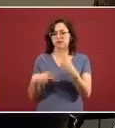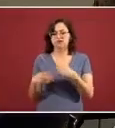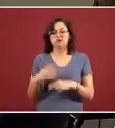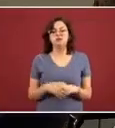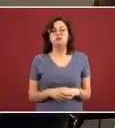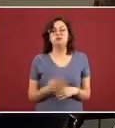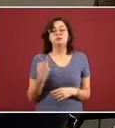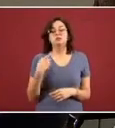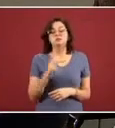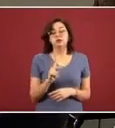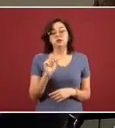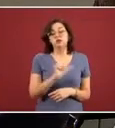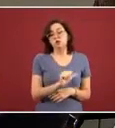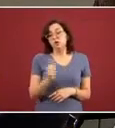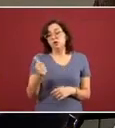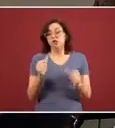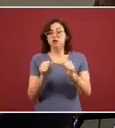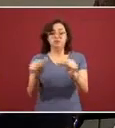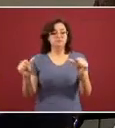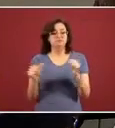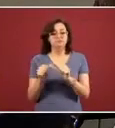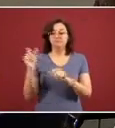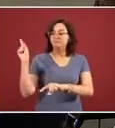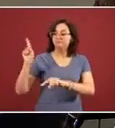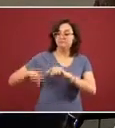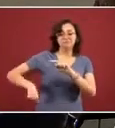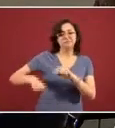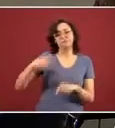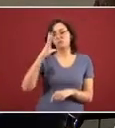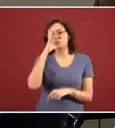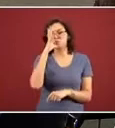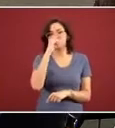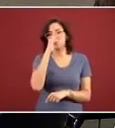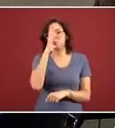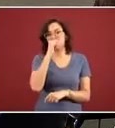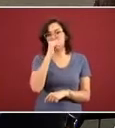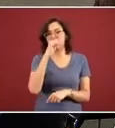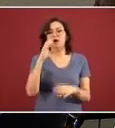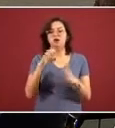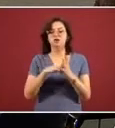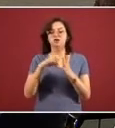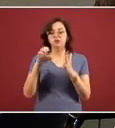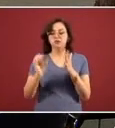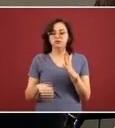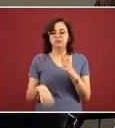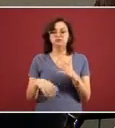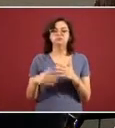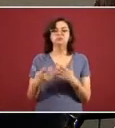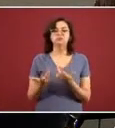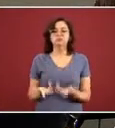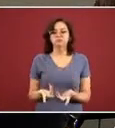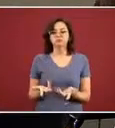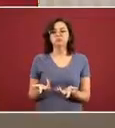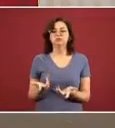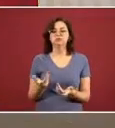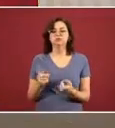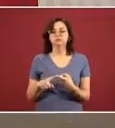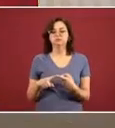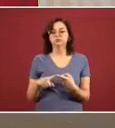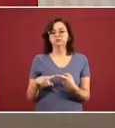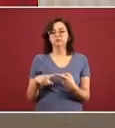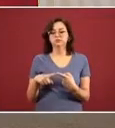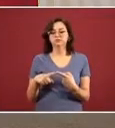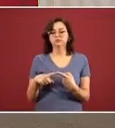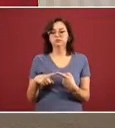diferir. Estas son, por ejemplo, algunas atenciones esenciales, como la